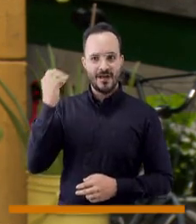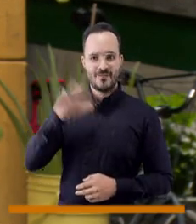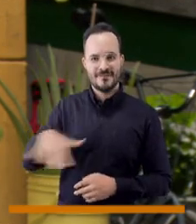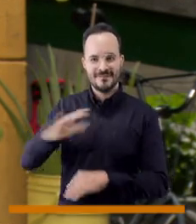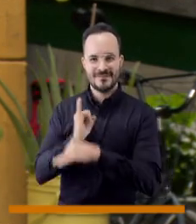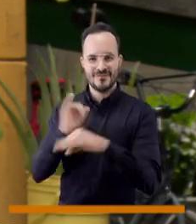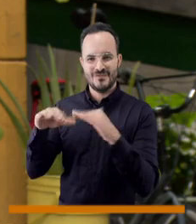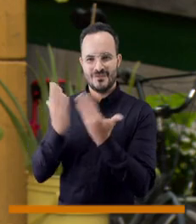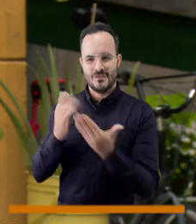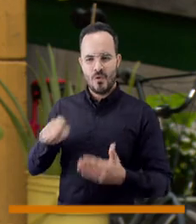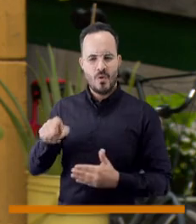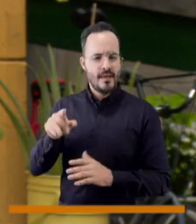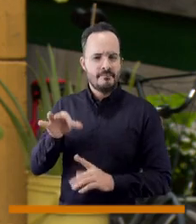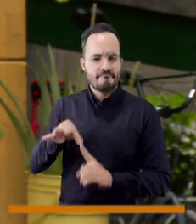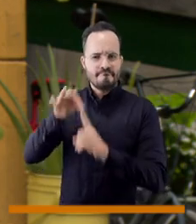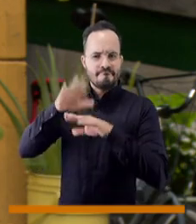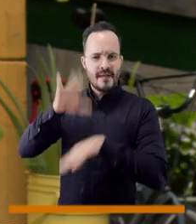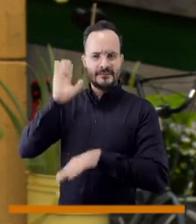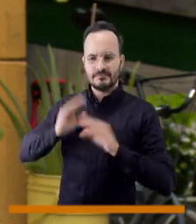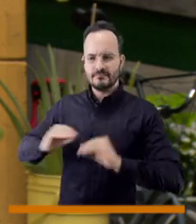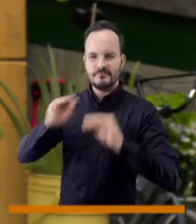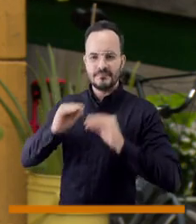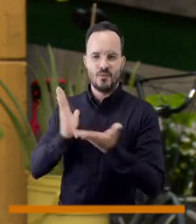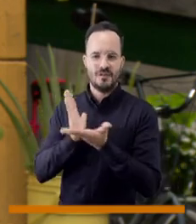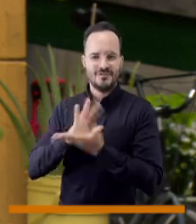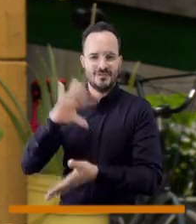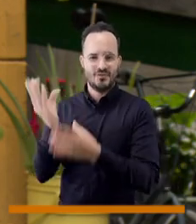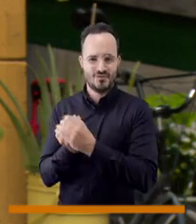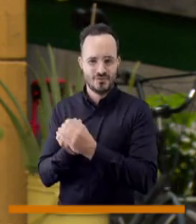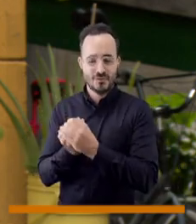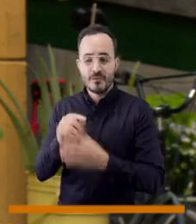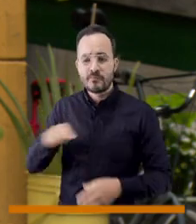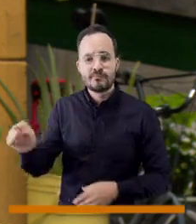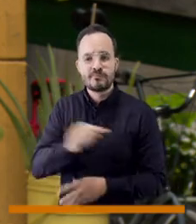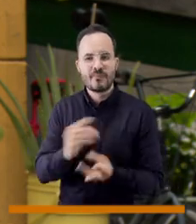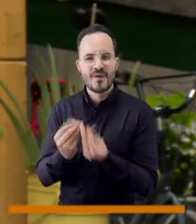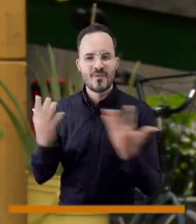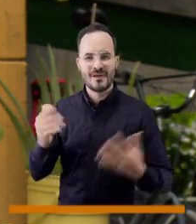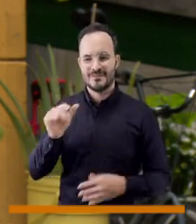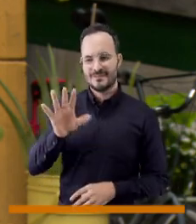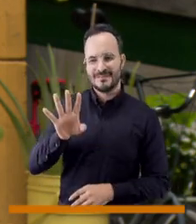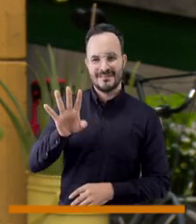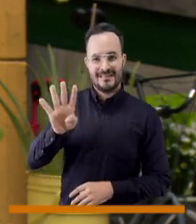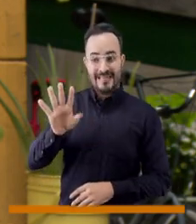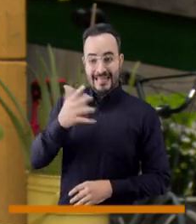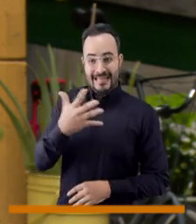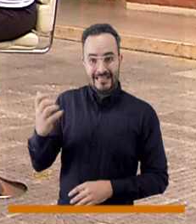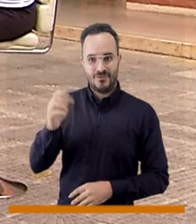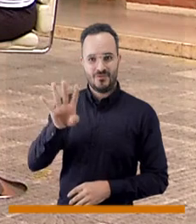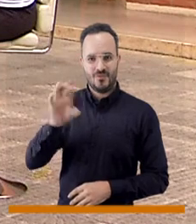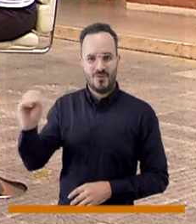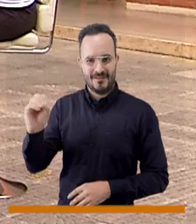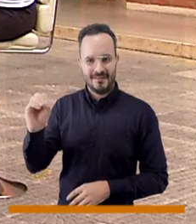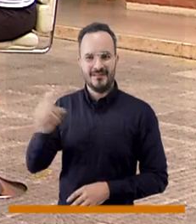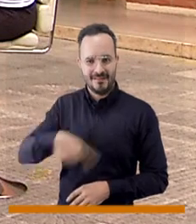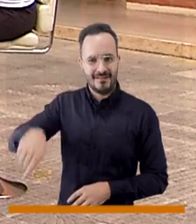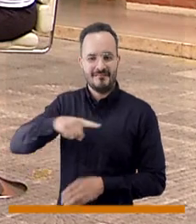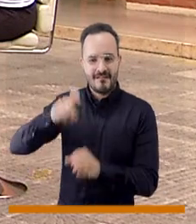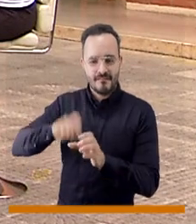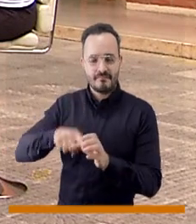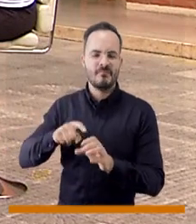especializado en la formación de educación inclusiva que cuenta con 540 aprendices en sus dos